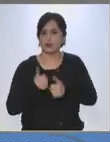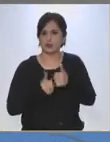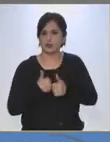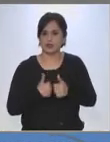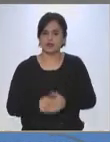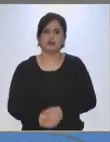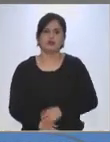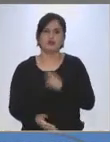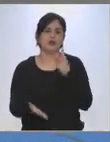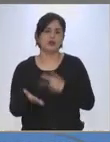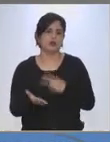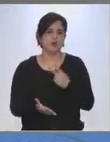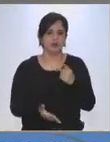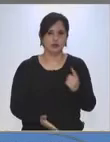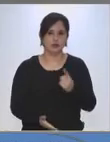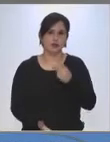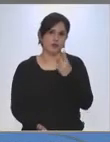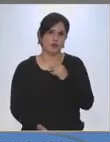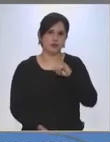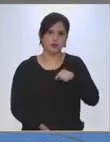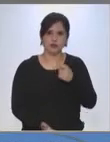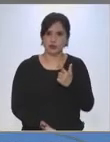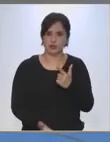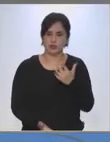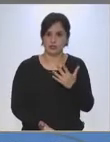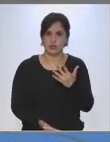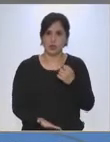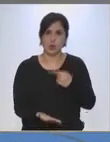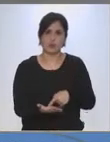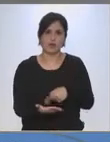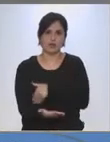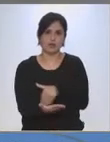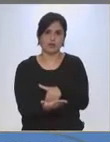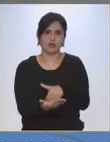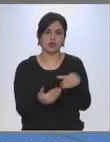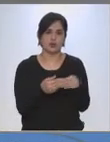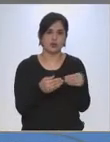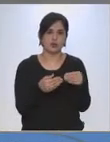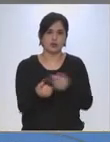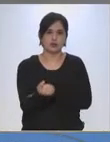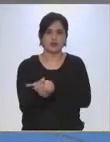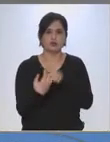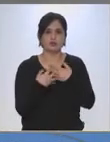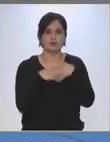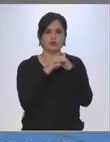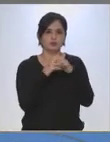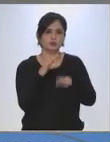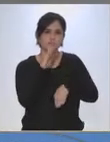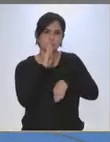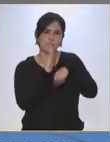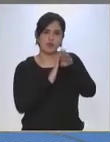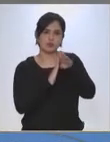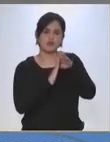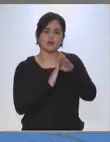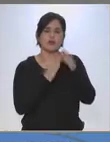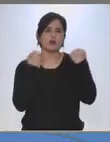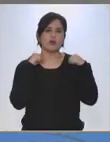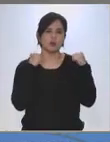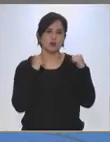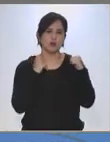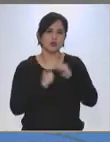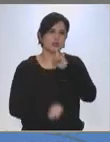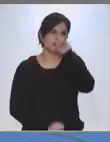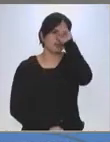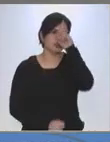hay considerados 21,5 mil millones de pesos para el fortalecimiento del alto rendimiento convencional y paralímpico ese monto